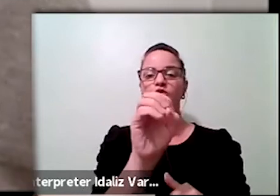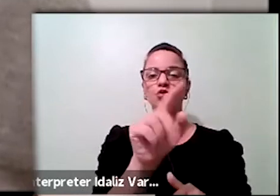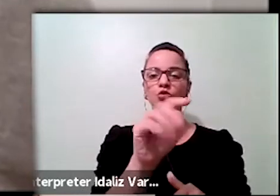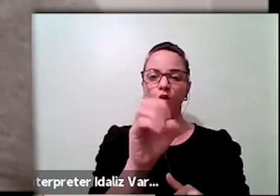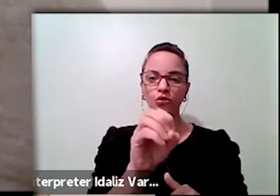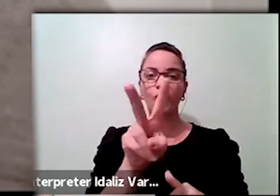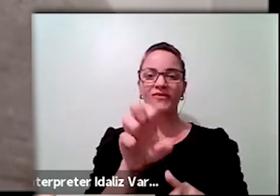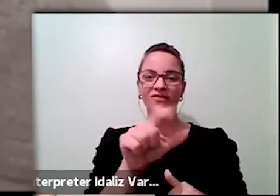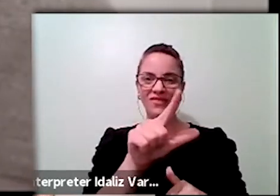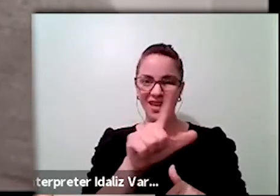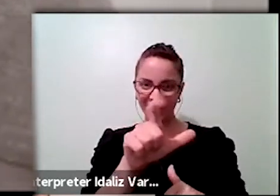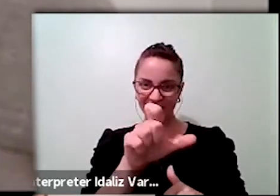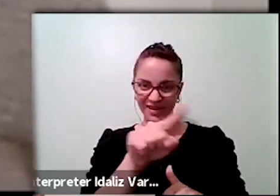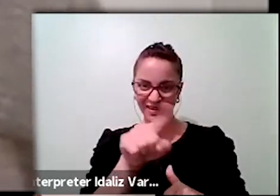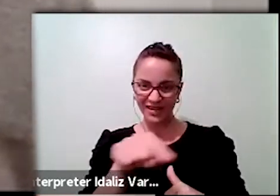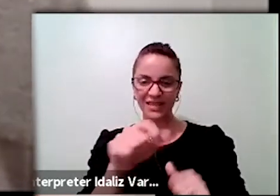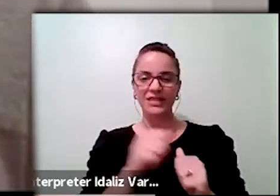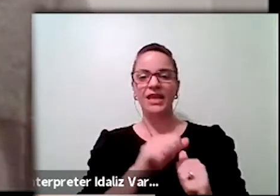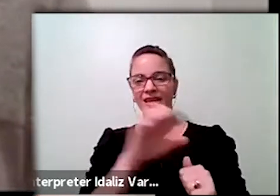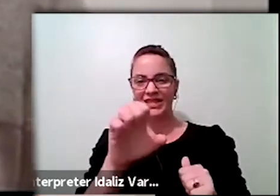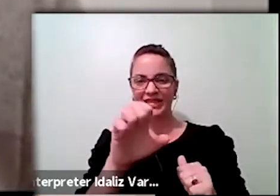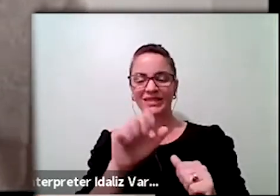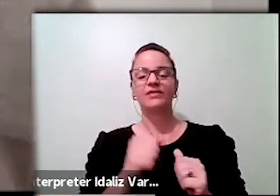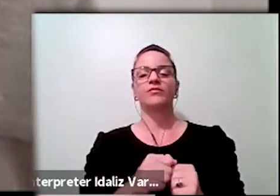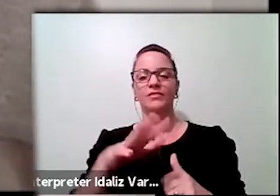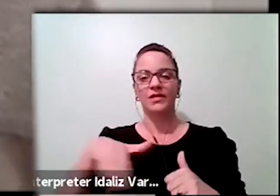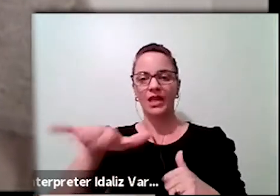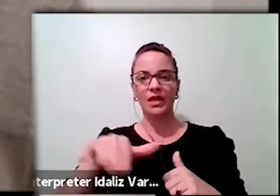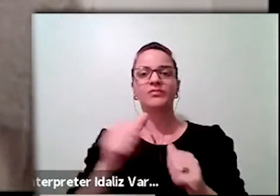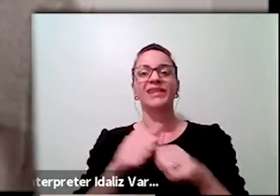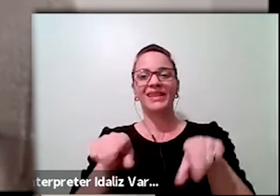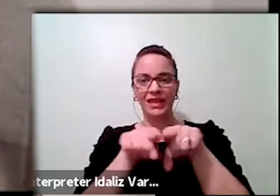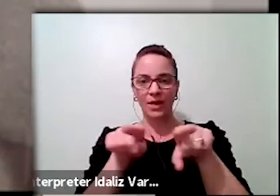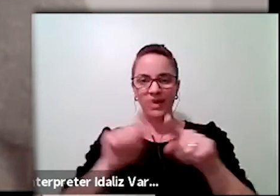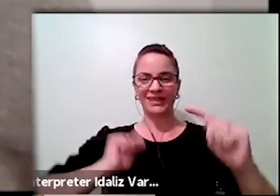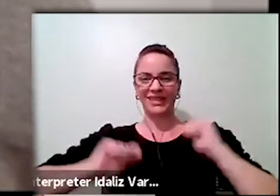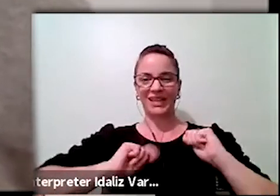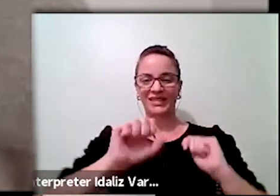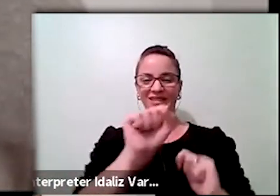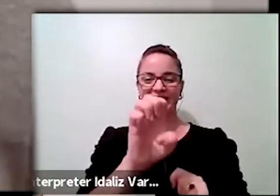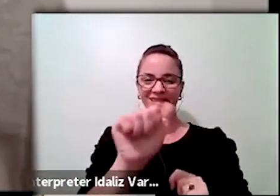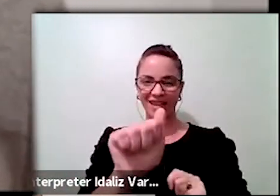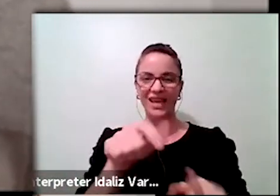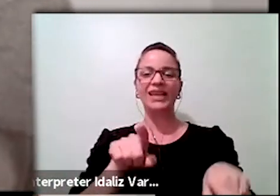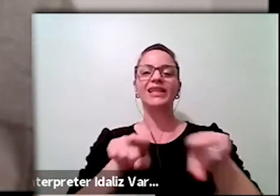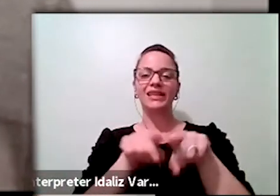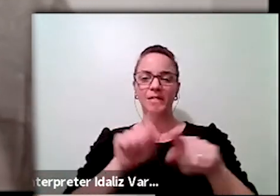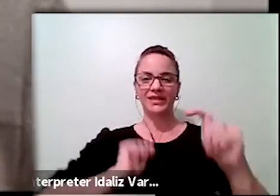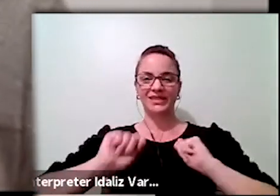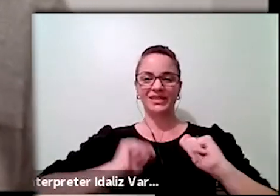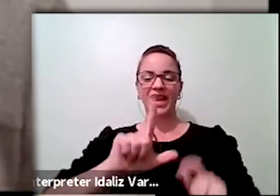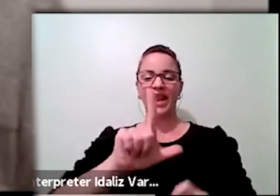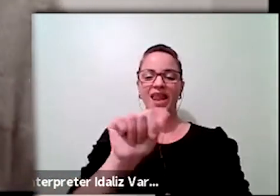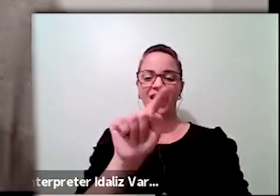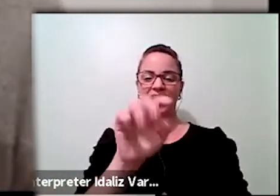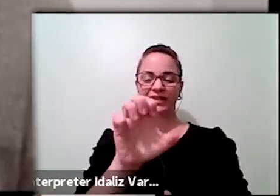Clemente Soto Vélez en el Lower East Side. Lo coordina también Teatro SEA y Teatro Latea.